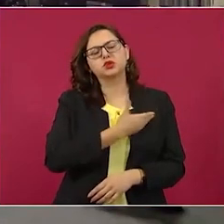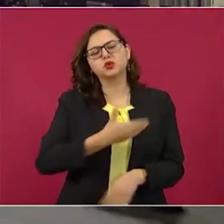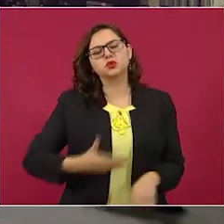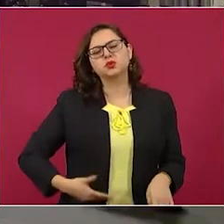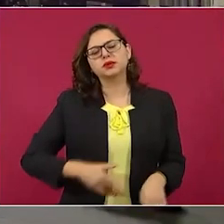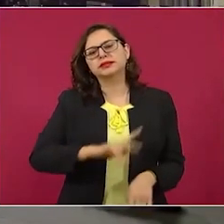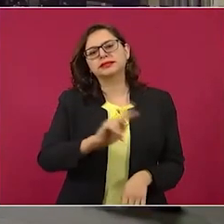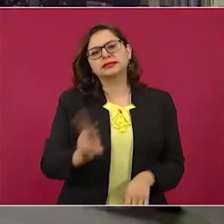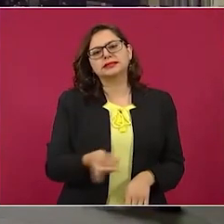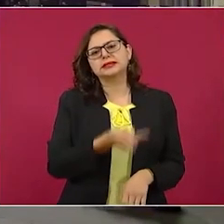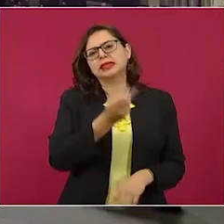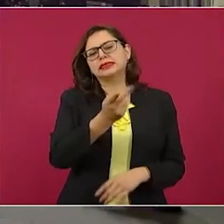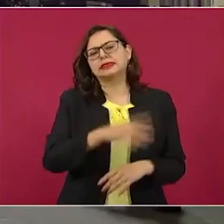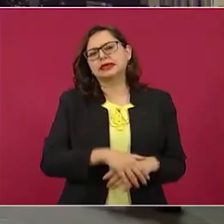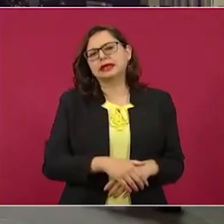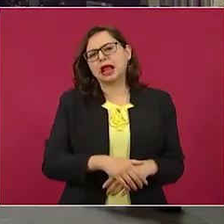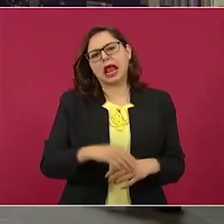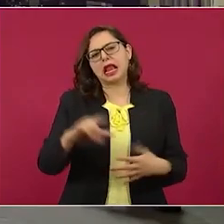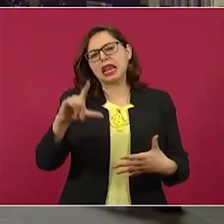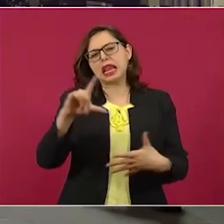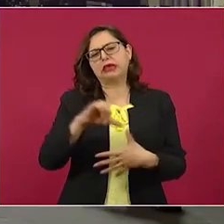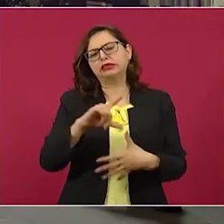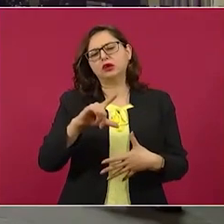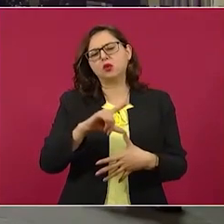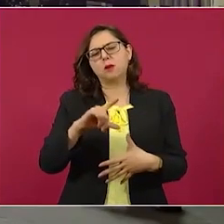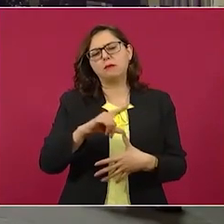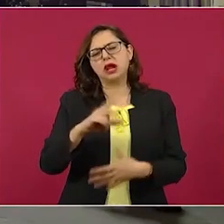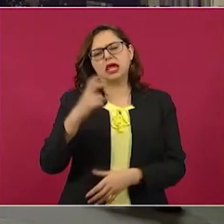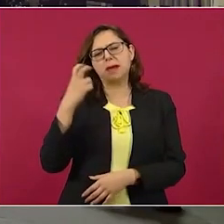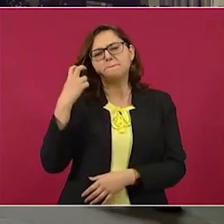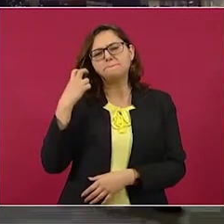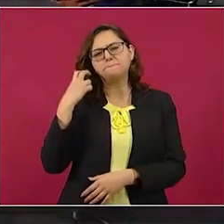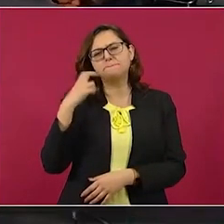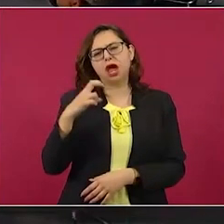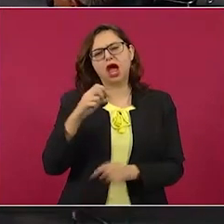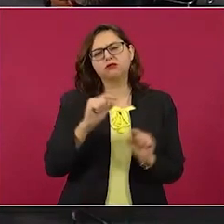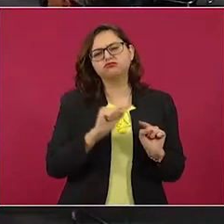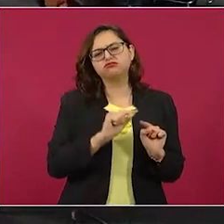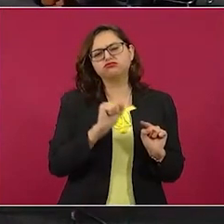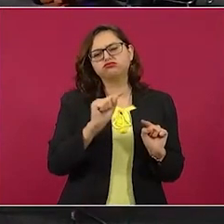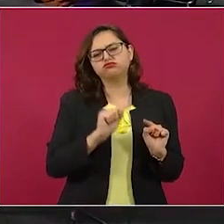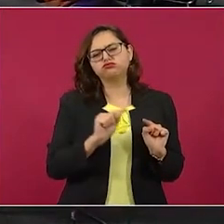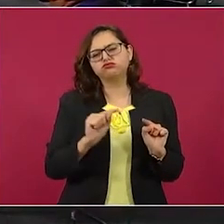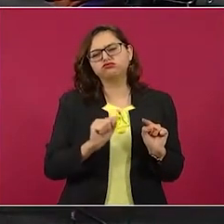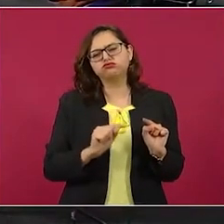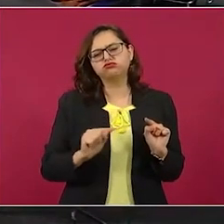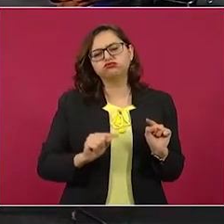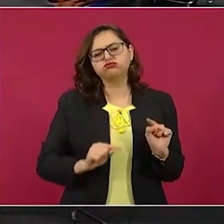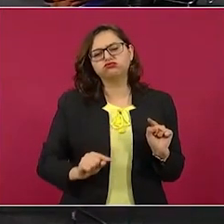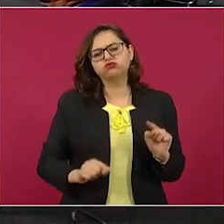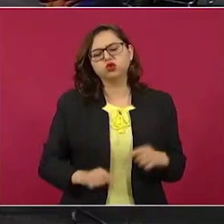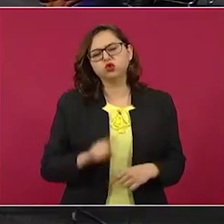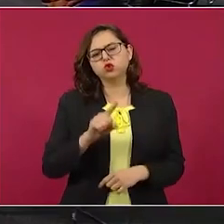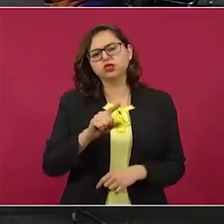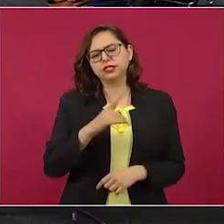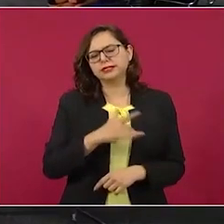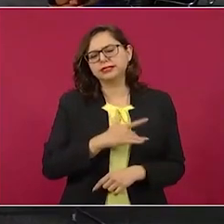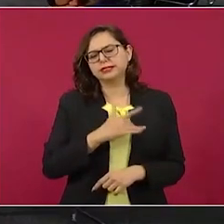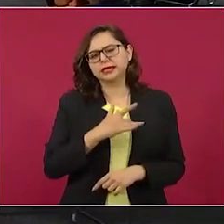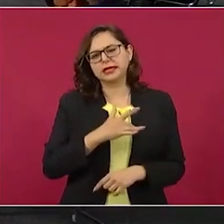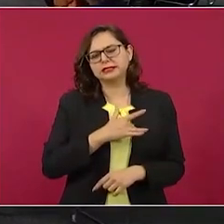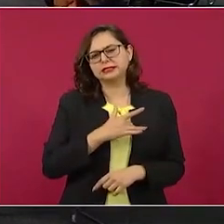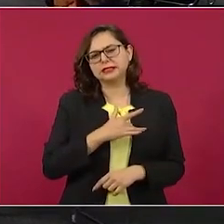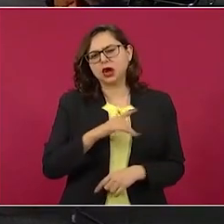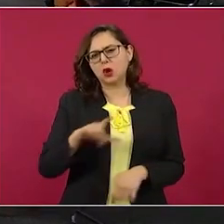anunció iba a hacer en América Latina, ¿haría un llamado a estos gobiernos para mudar del modelo neoliberal a un modelo